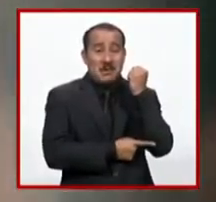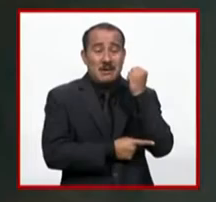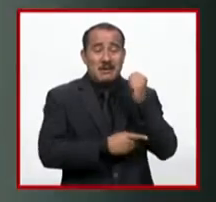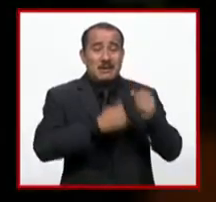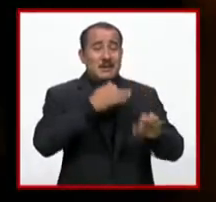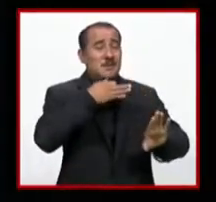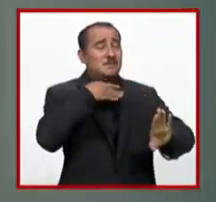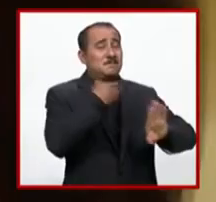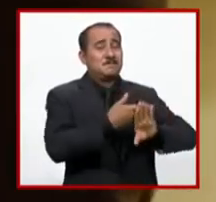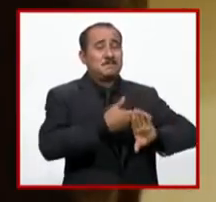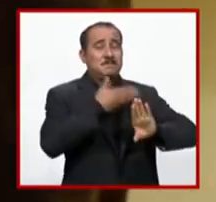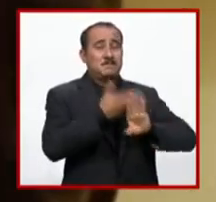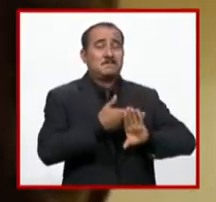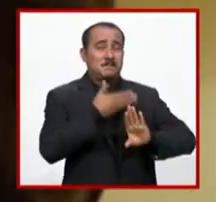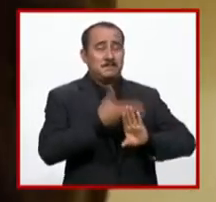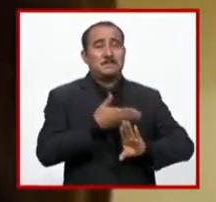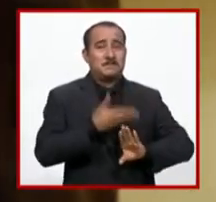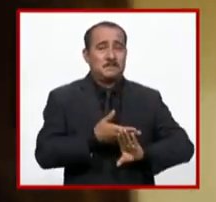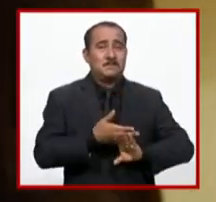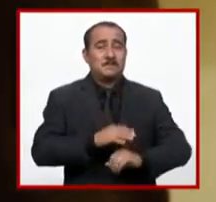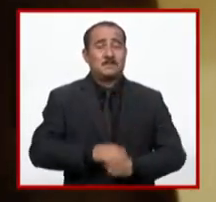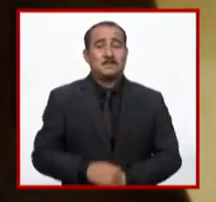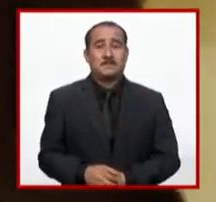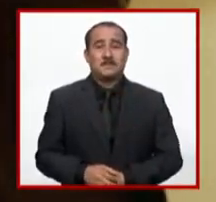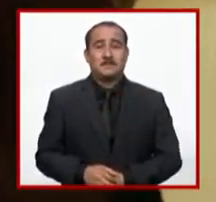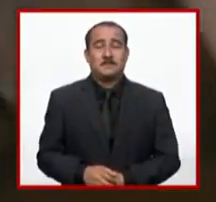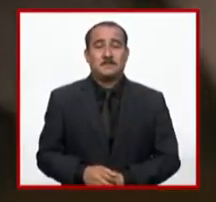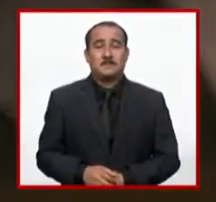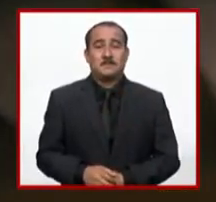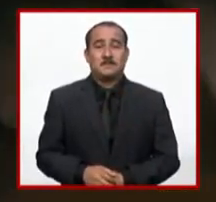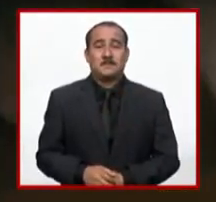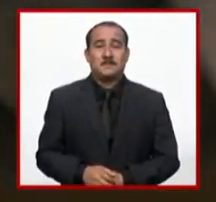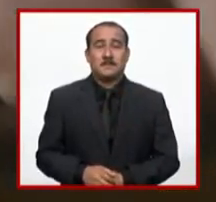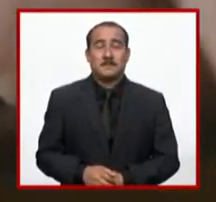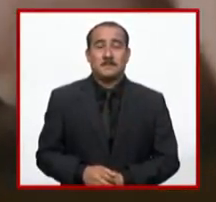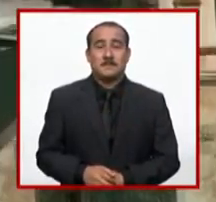de violencia familiar. La va a matar, Dios mío.